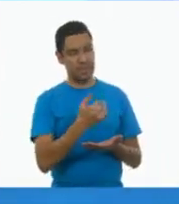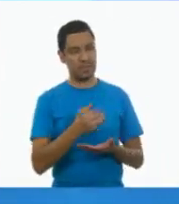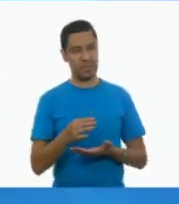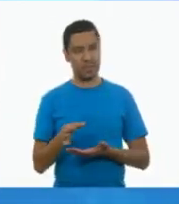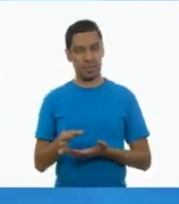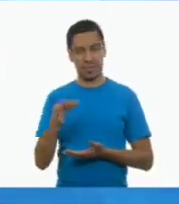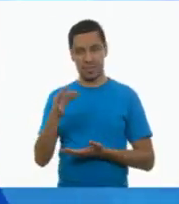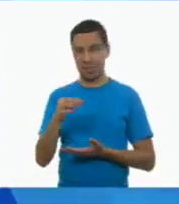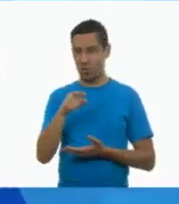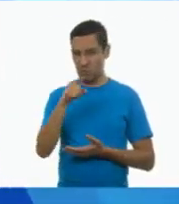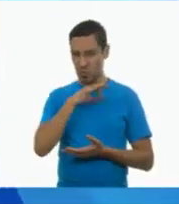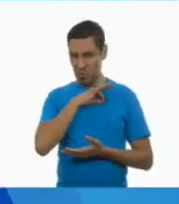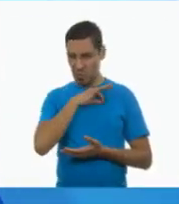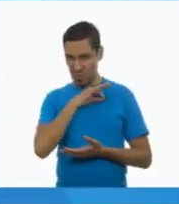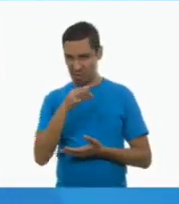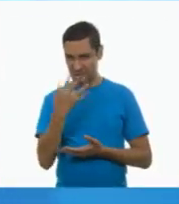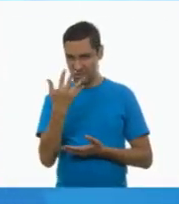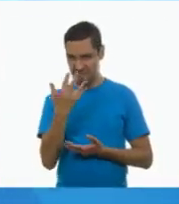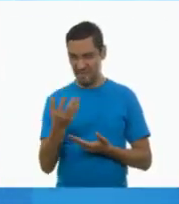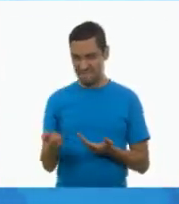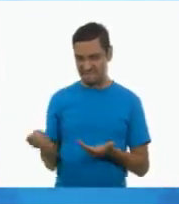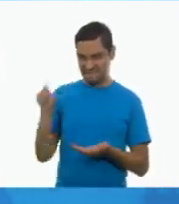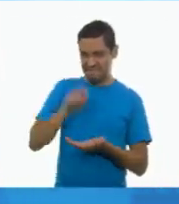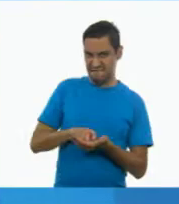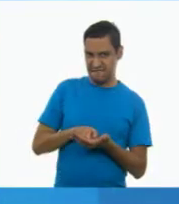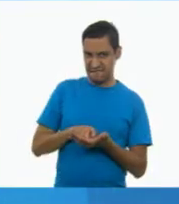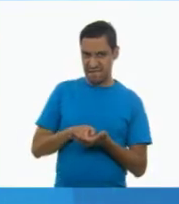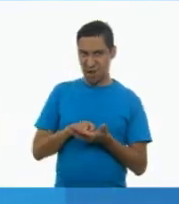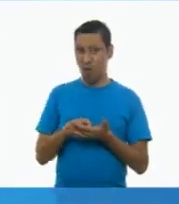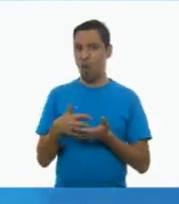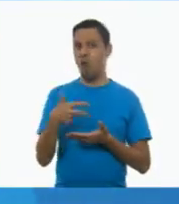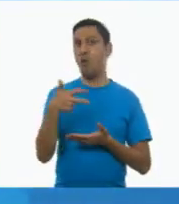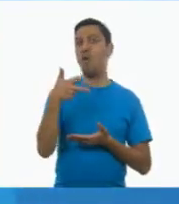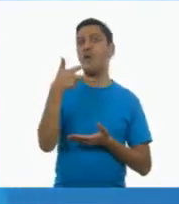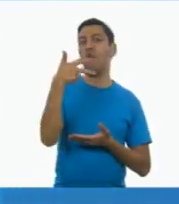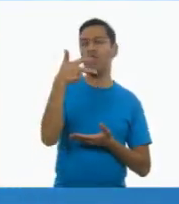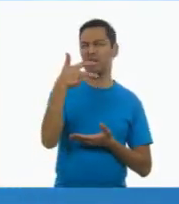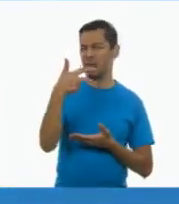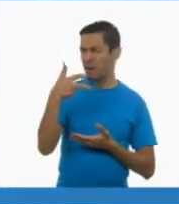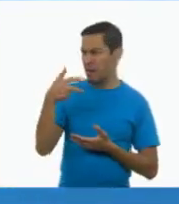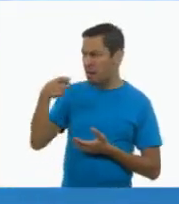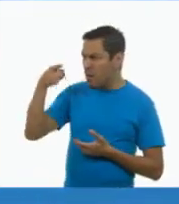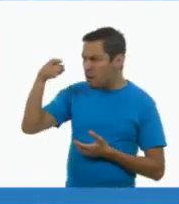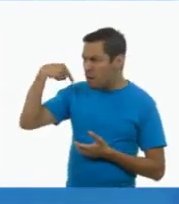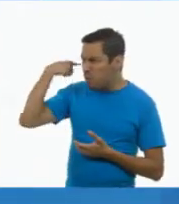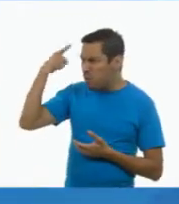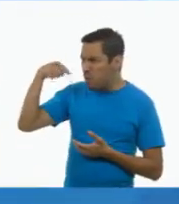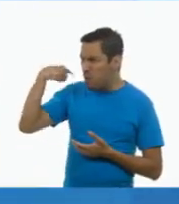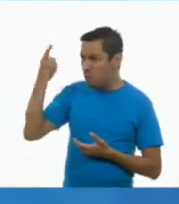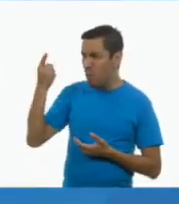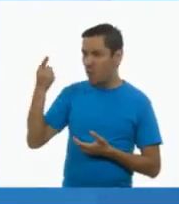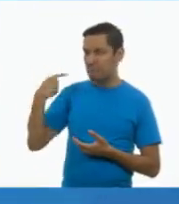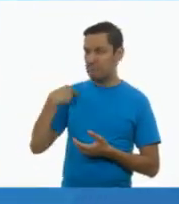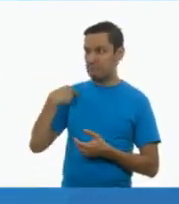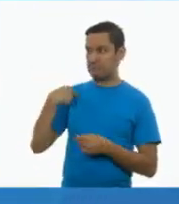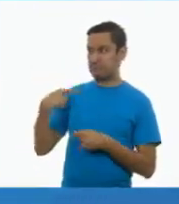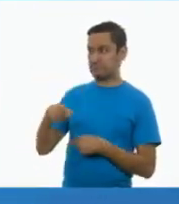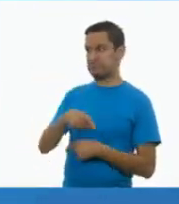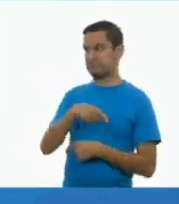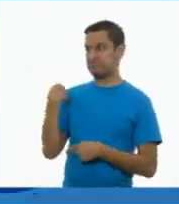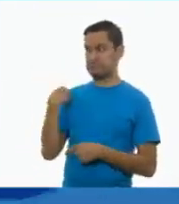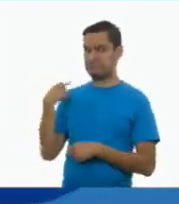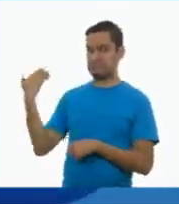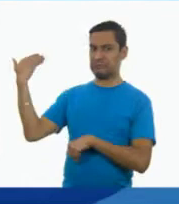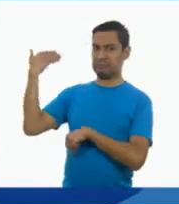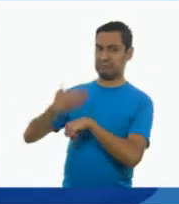Puedes convertir el 5 en un 8. ¿Estás loca? Ni siquiera sé si me vayan a castigar. Claro